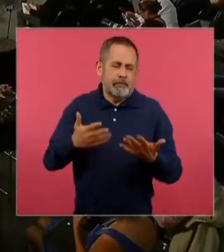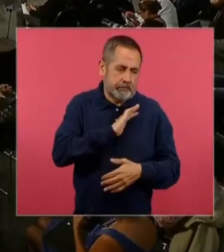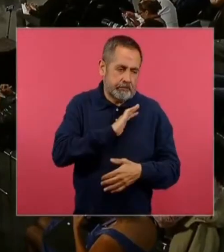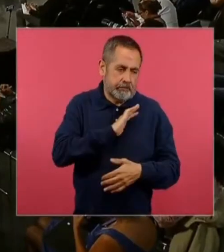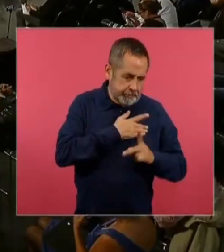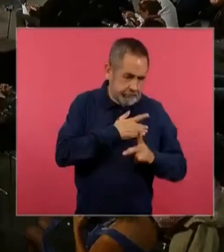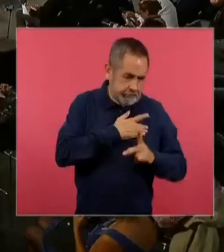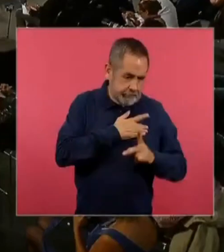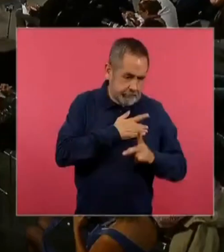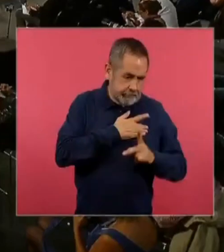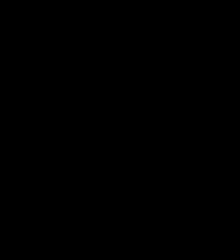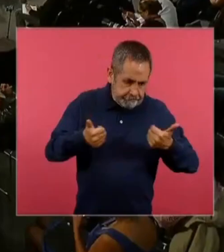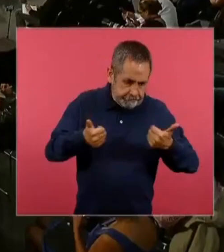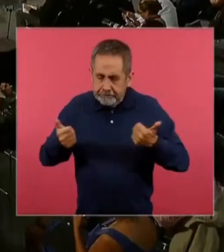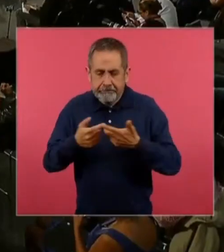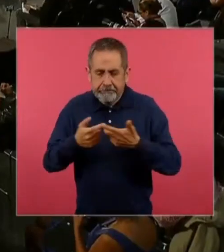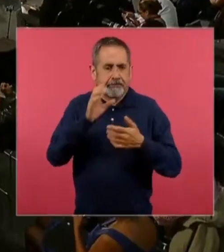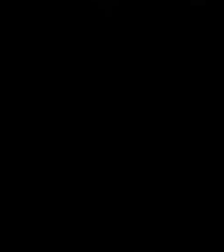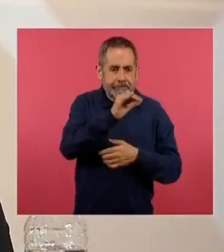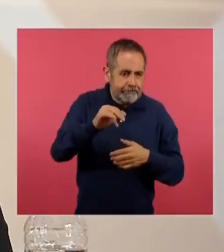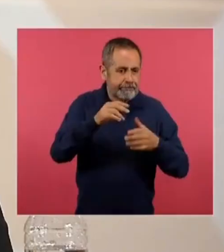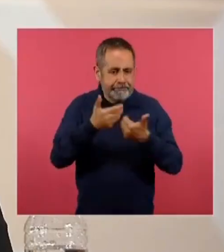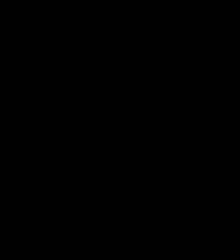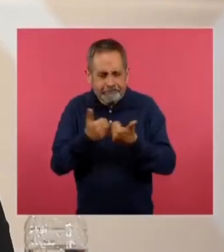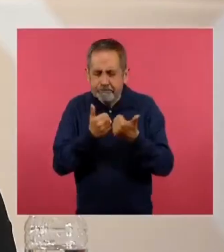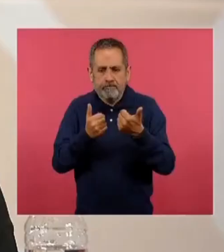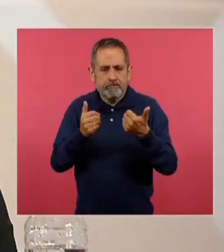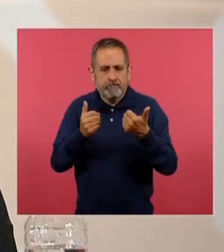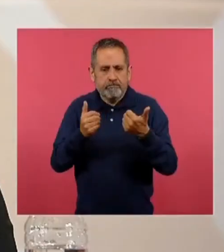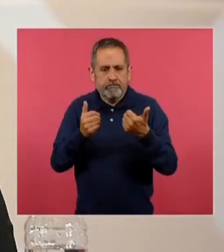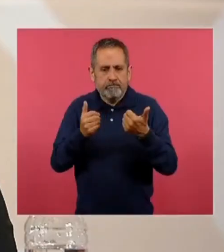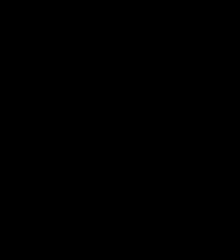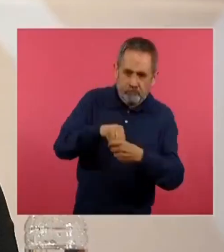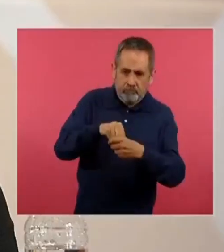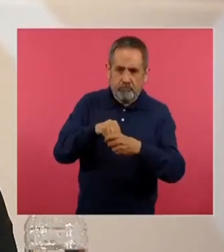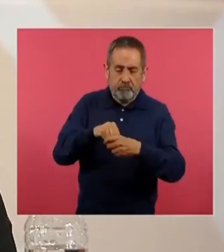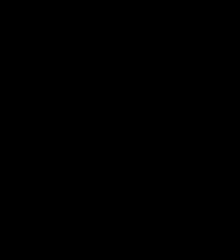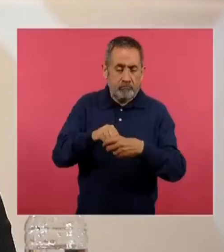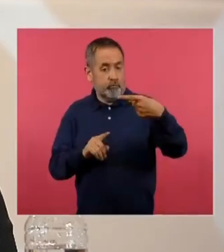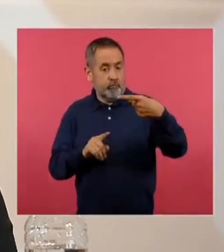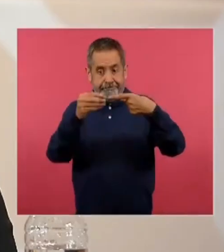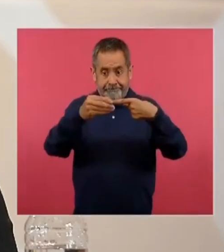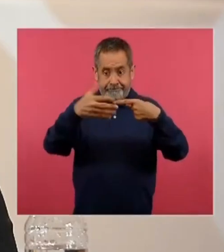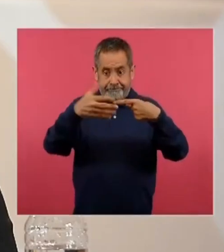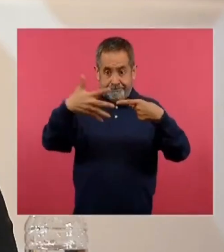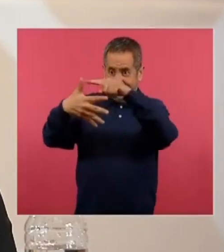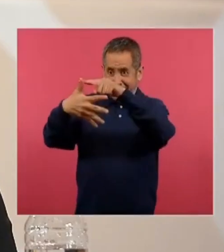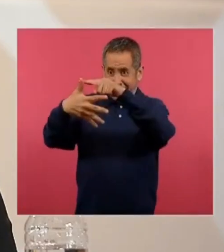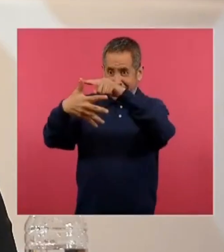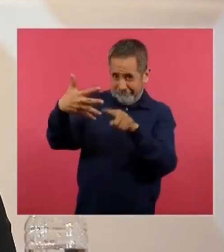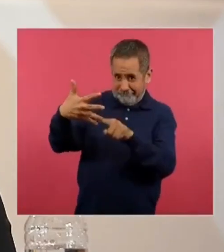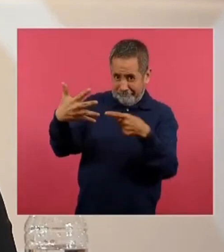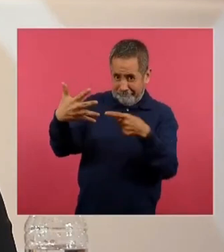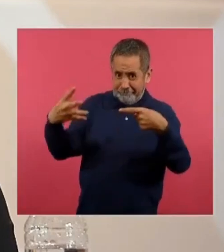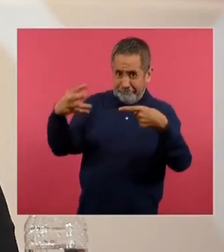materia de matemáticas, una materia de ciencias. No, en esta ocasión hay un libro que engloba todas las materias. Todo